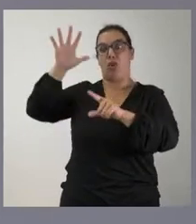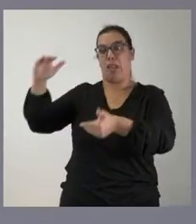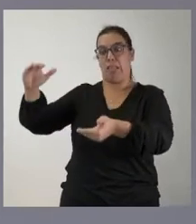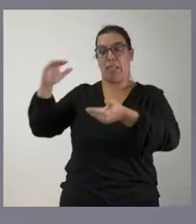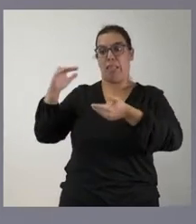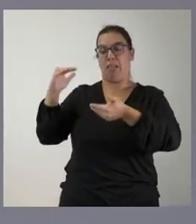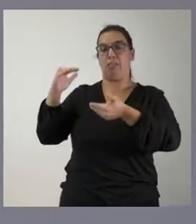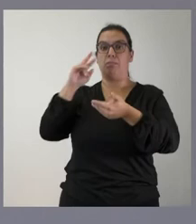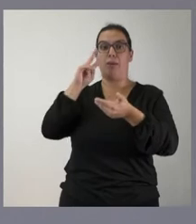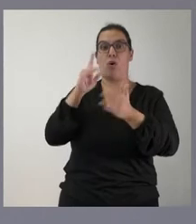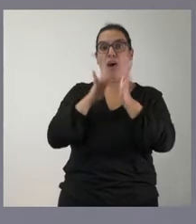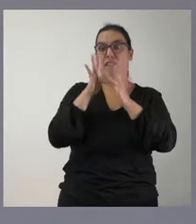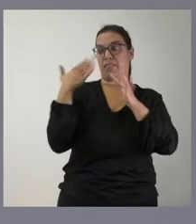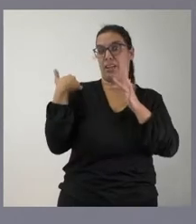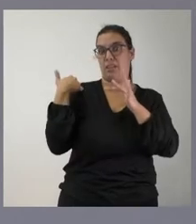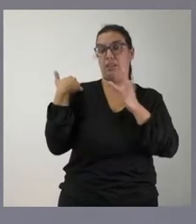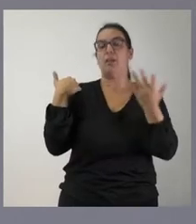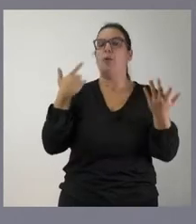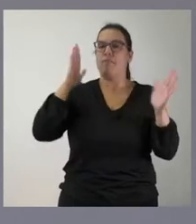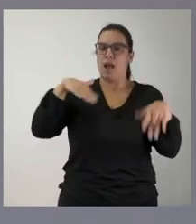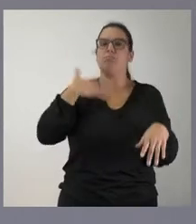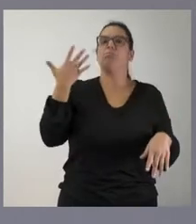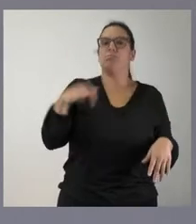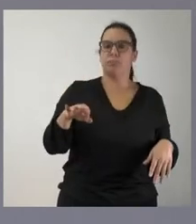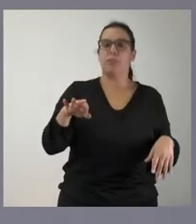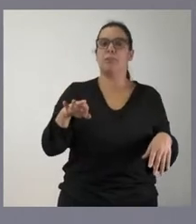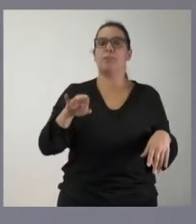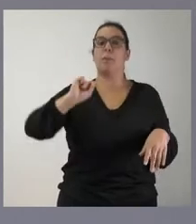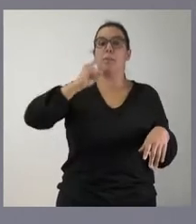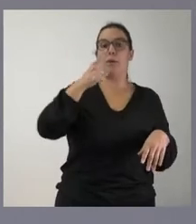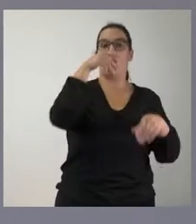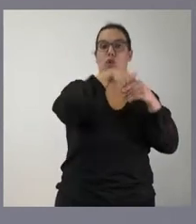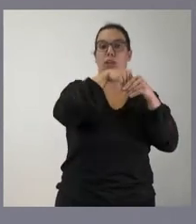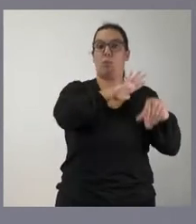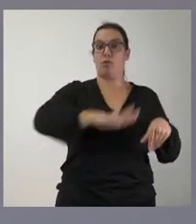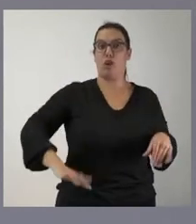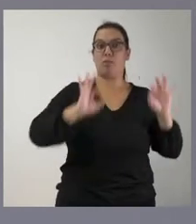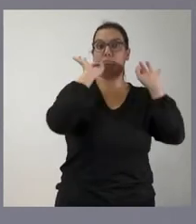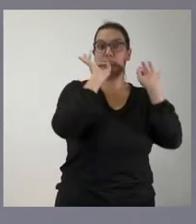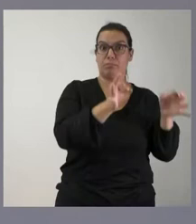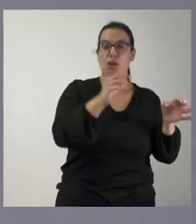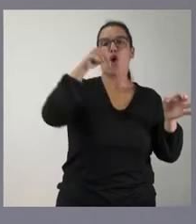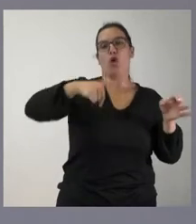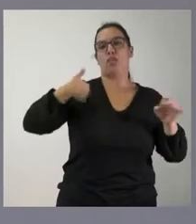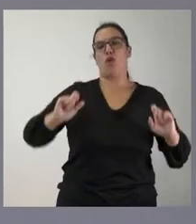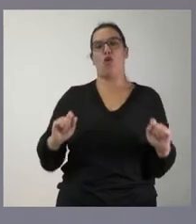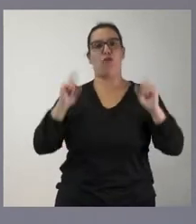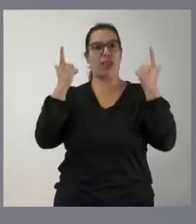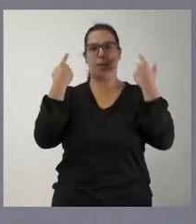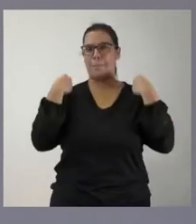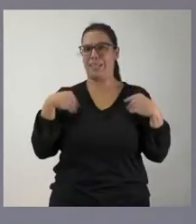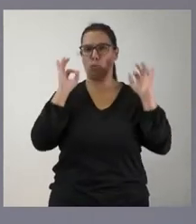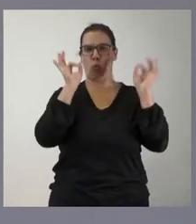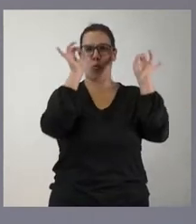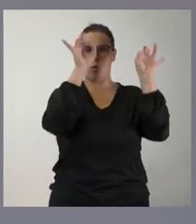el mes de abril pues hemos sido capaces de disponer primero de los currículos provisionales y de hacerlos hoy efectivos esos mismos con